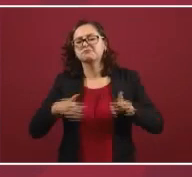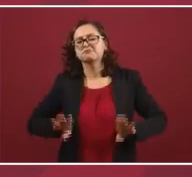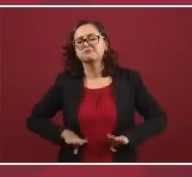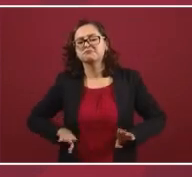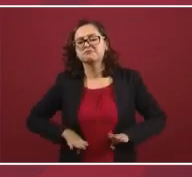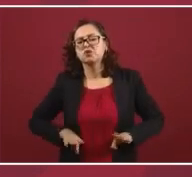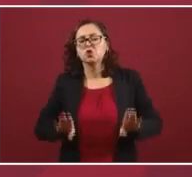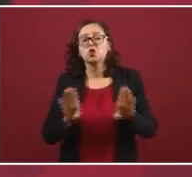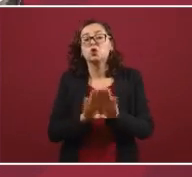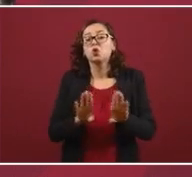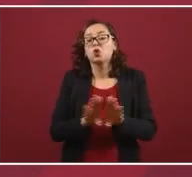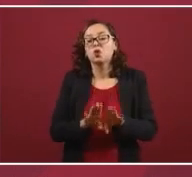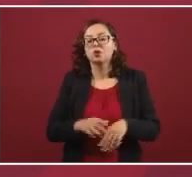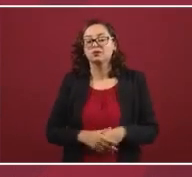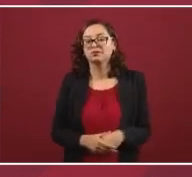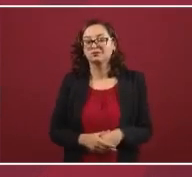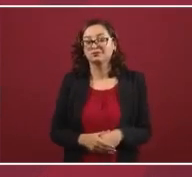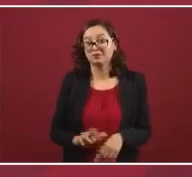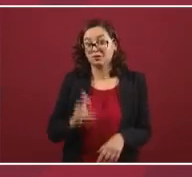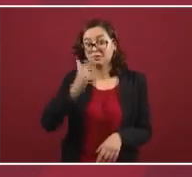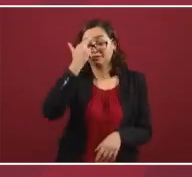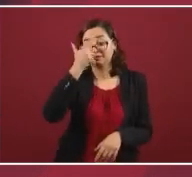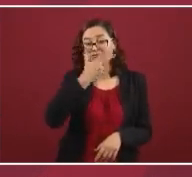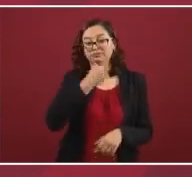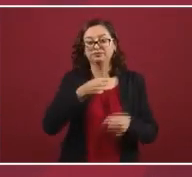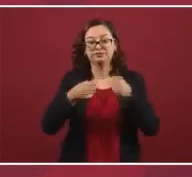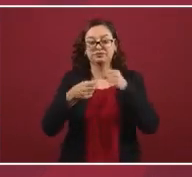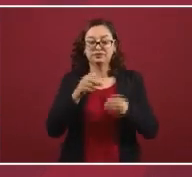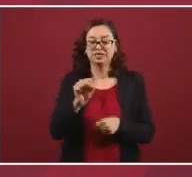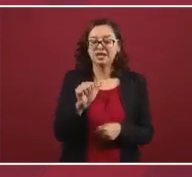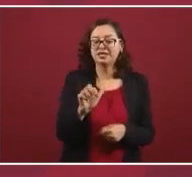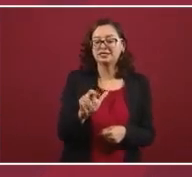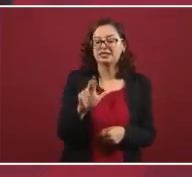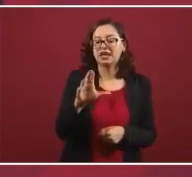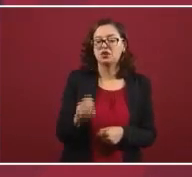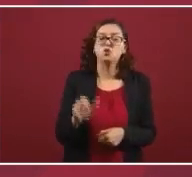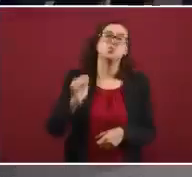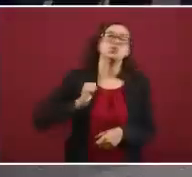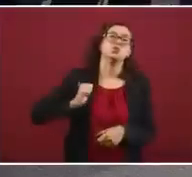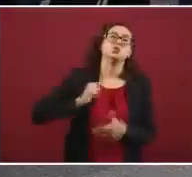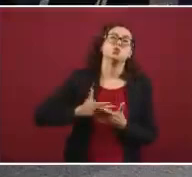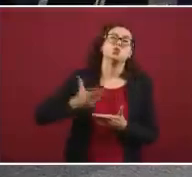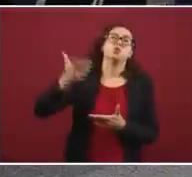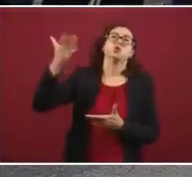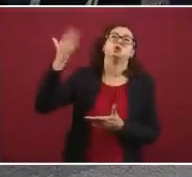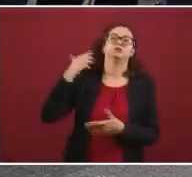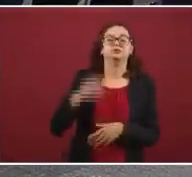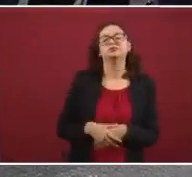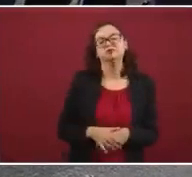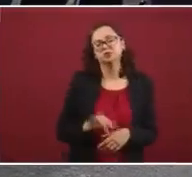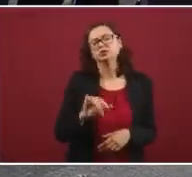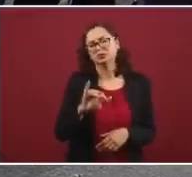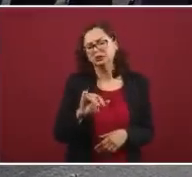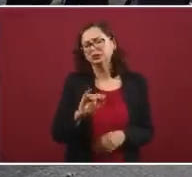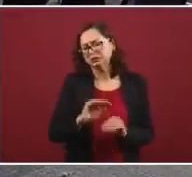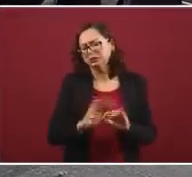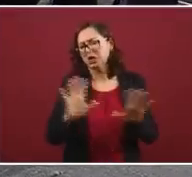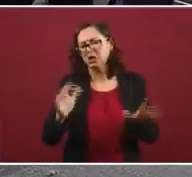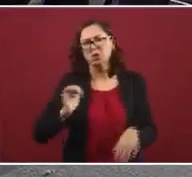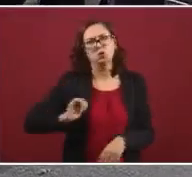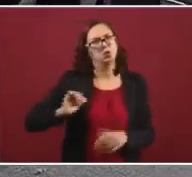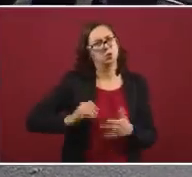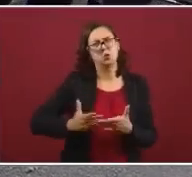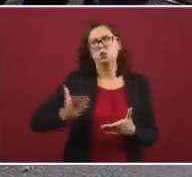Hablaba yo la vez pasada de Zarco. Me dicen, no, es que ya tiene mucho tiempo. Sí, claro, tiene mucho tiempo,